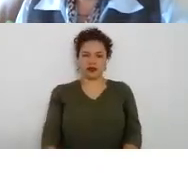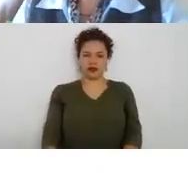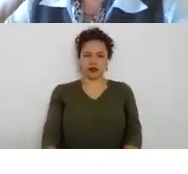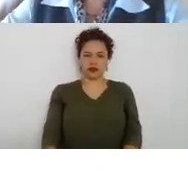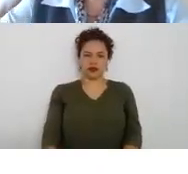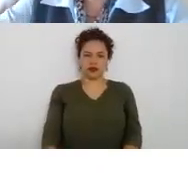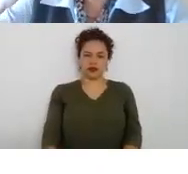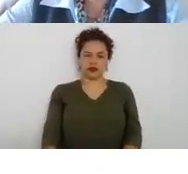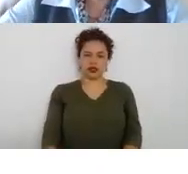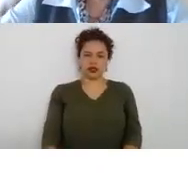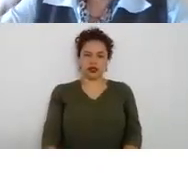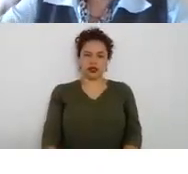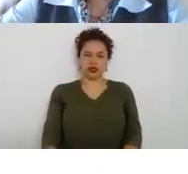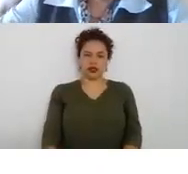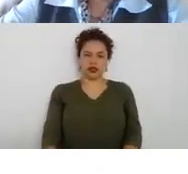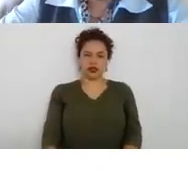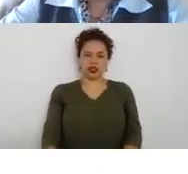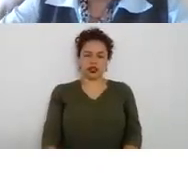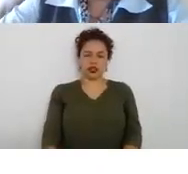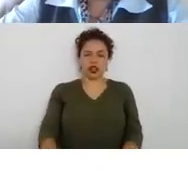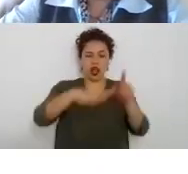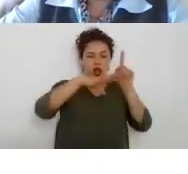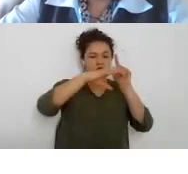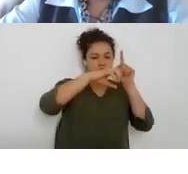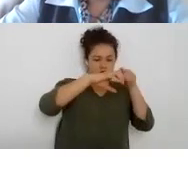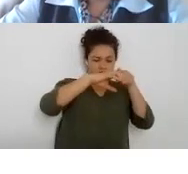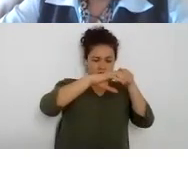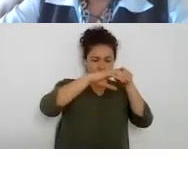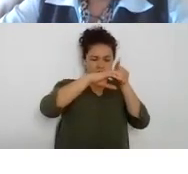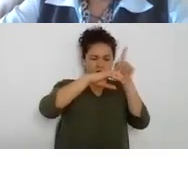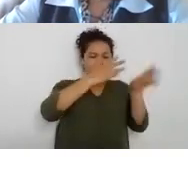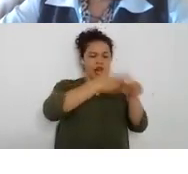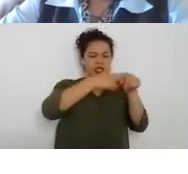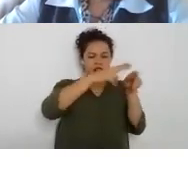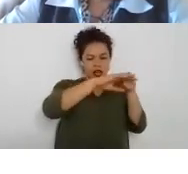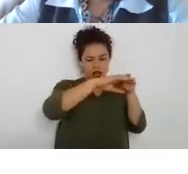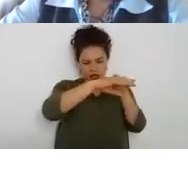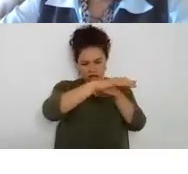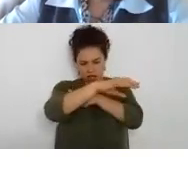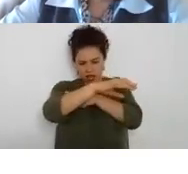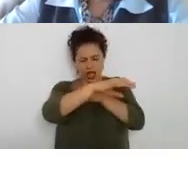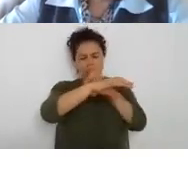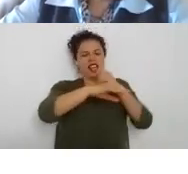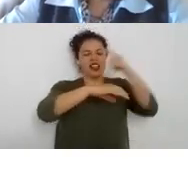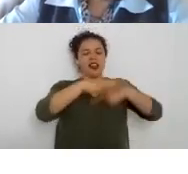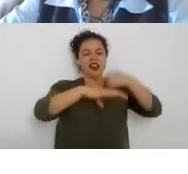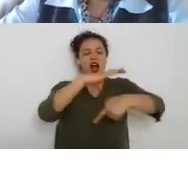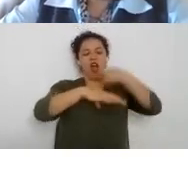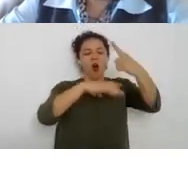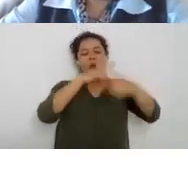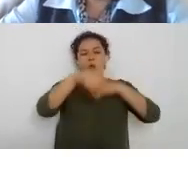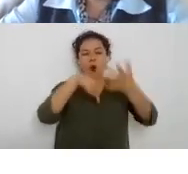recorriendo desde los nudillos de los dedos hacia atrás y en cambio el circular pues queda en un solo